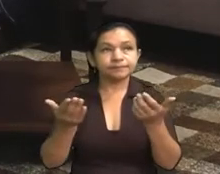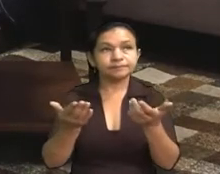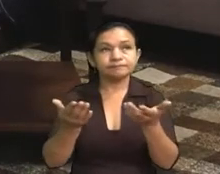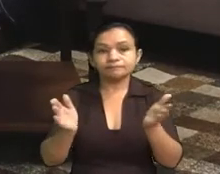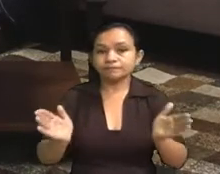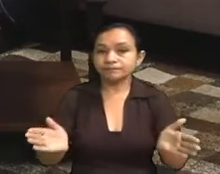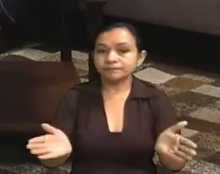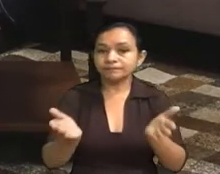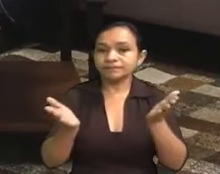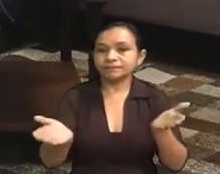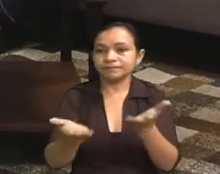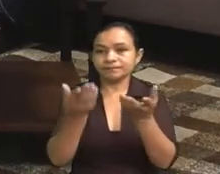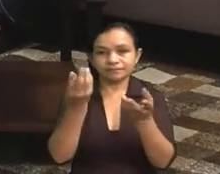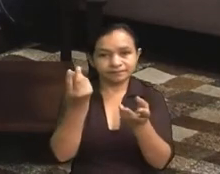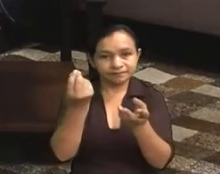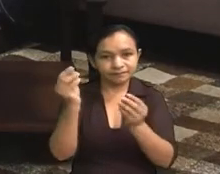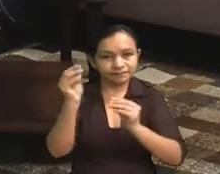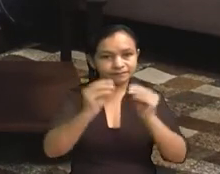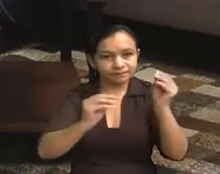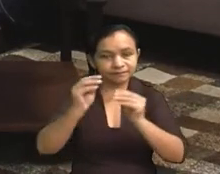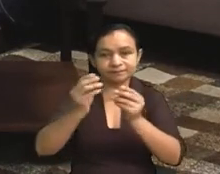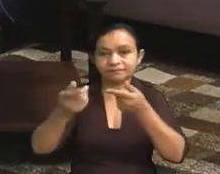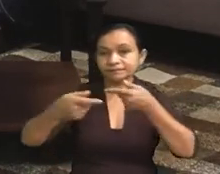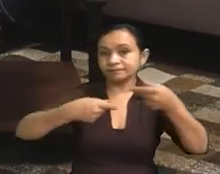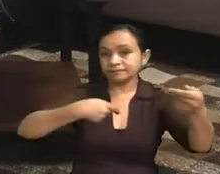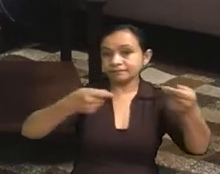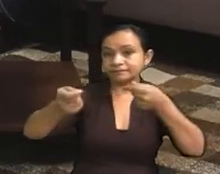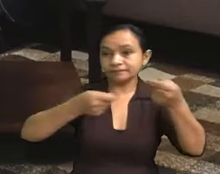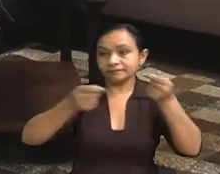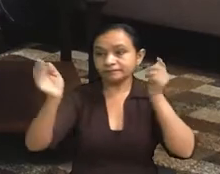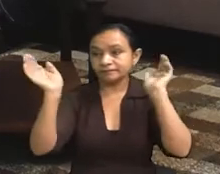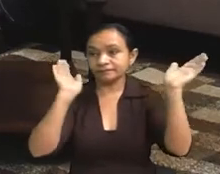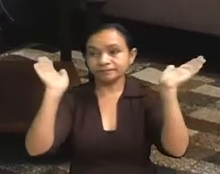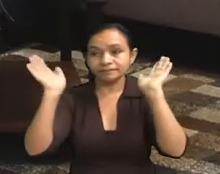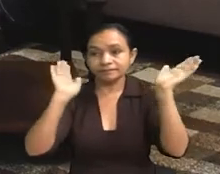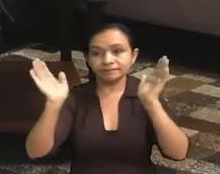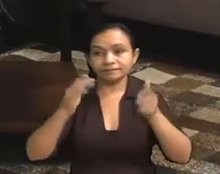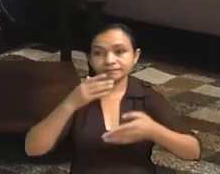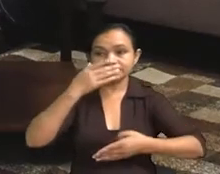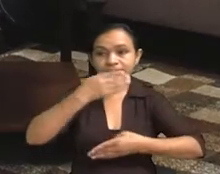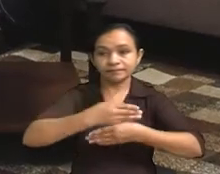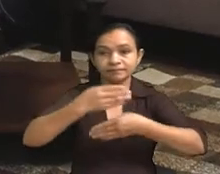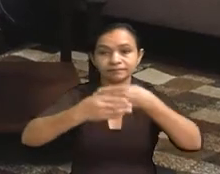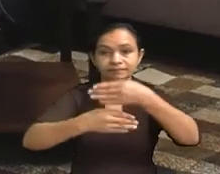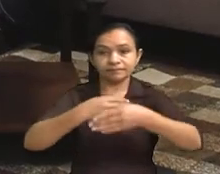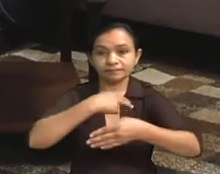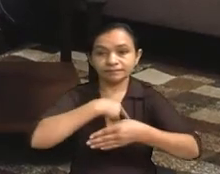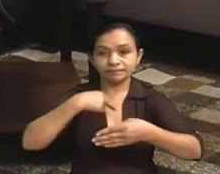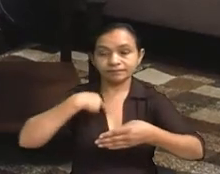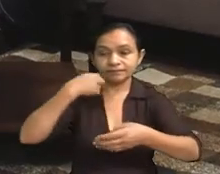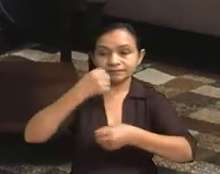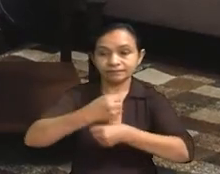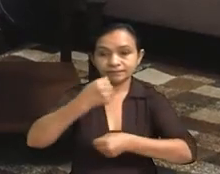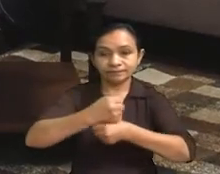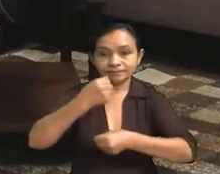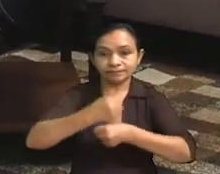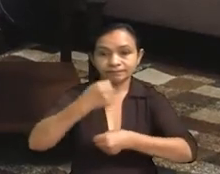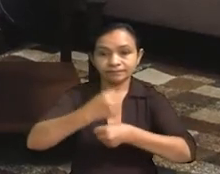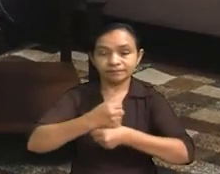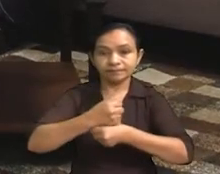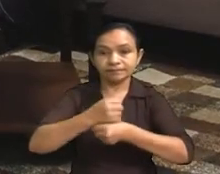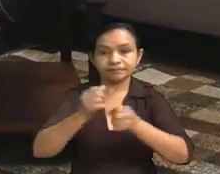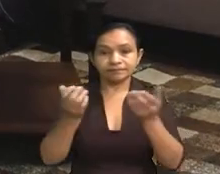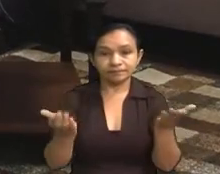dinamiza la economía, claro, dinamiza el comercio, dinamiza la industria, genera empleo